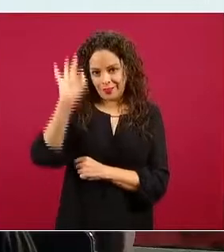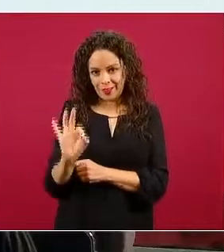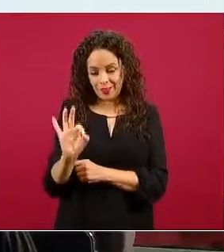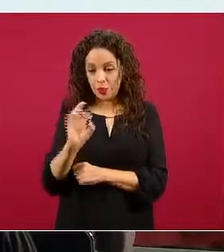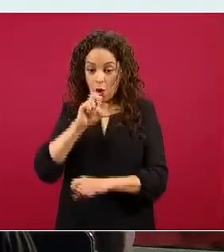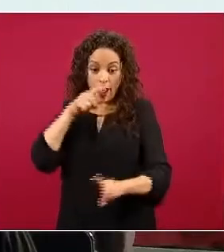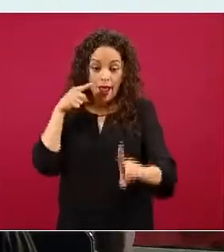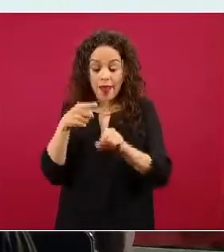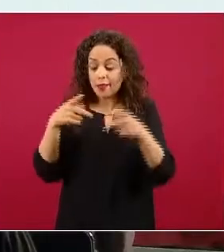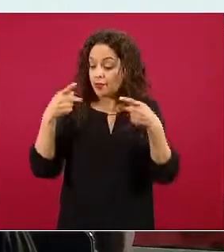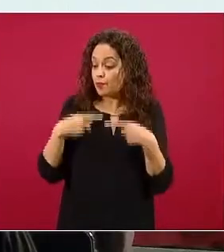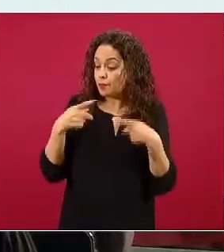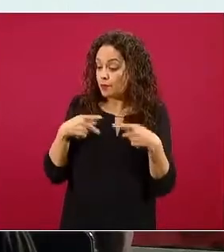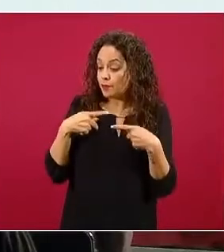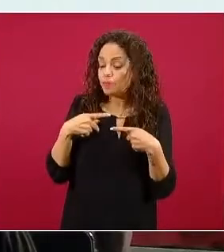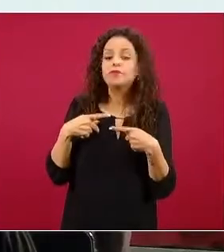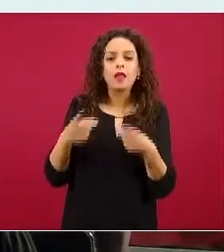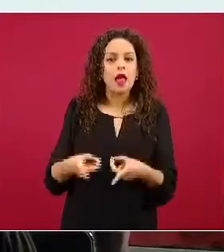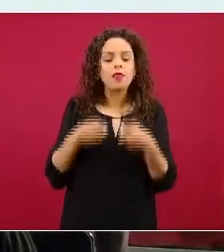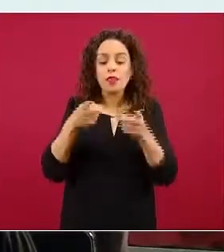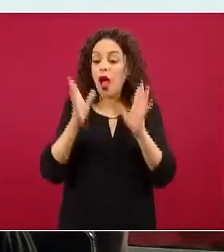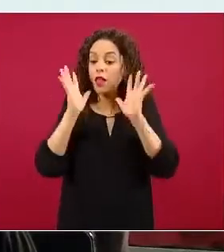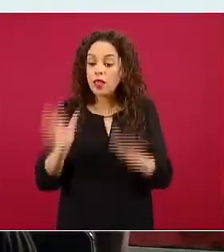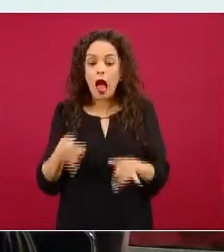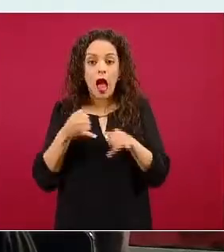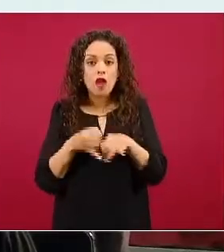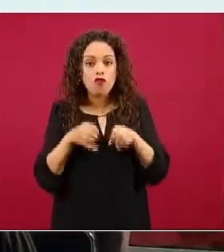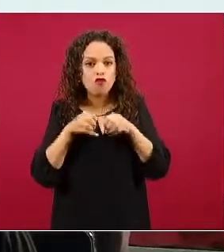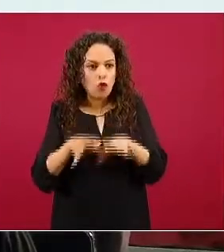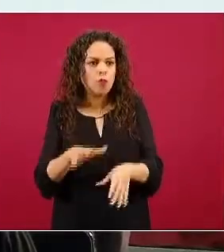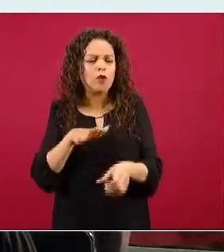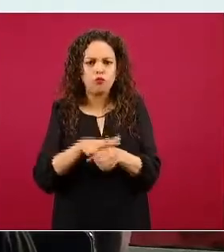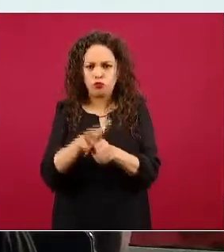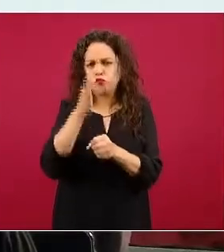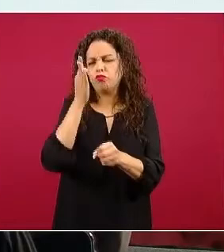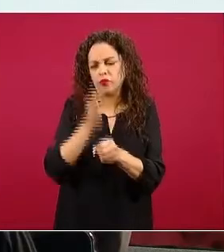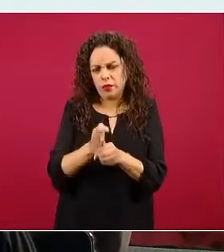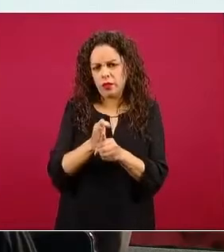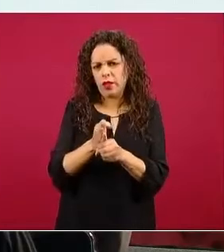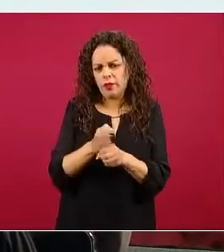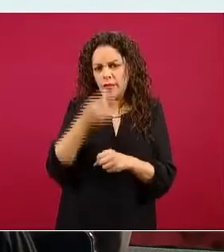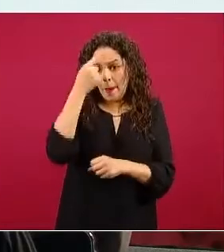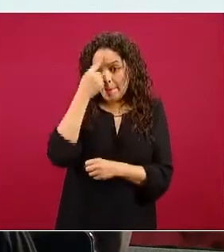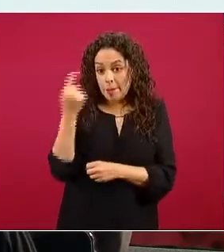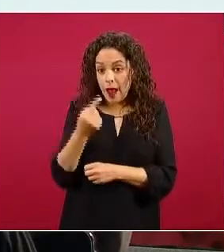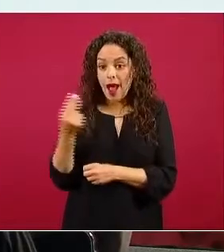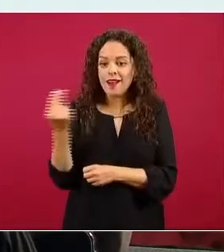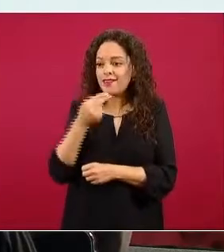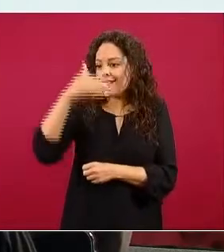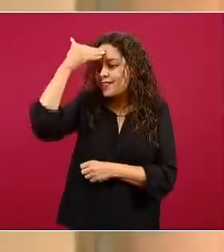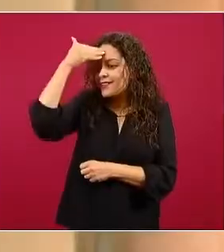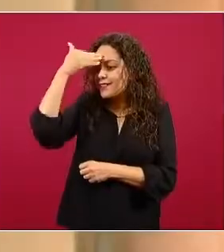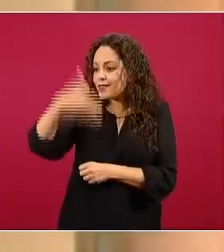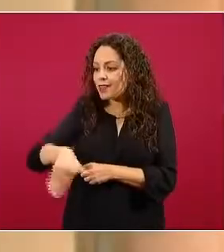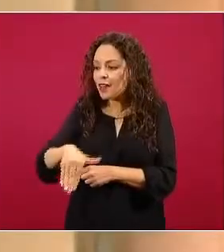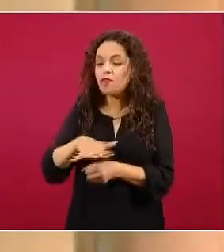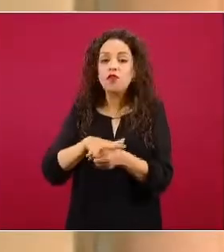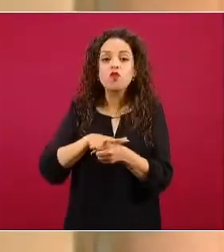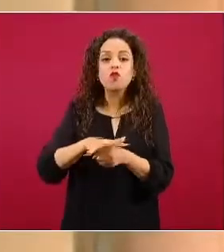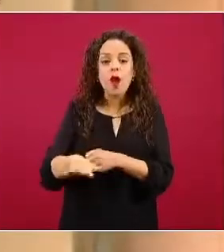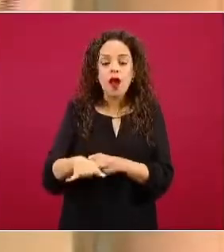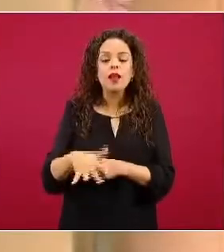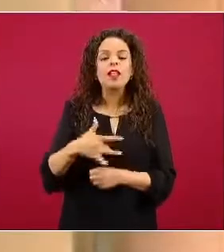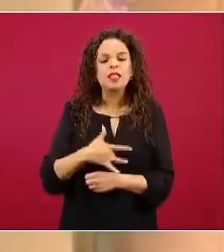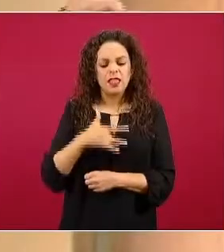personas se les ha otorgado la información suficiente y necesaria para que sepan cuáles son los signos y síntomas de la